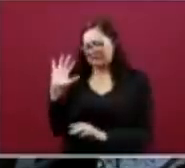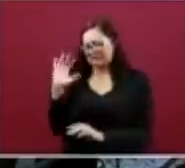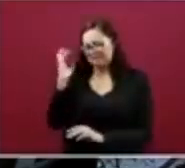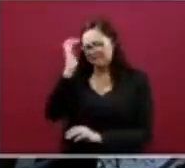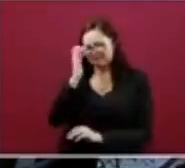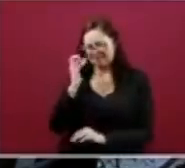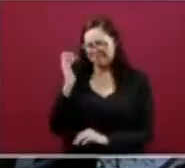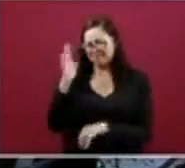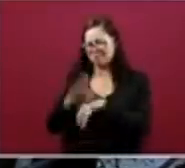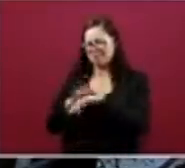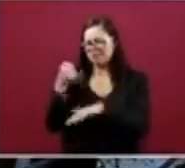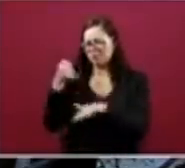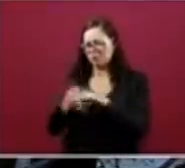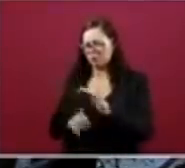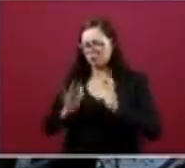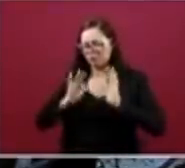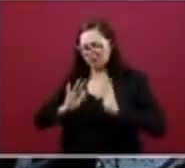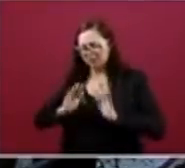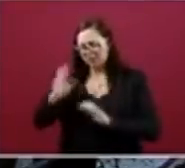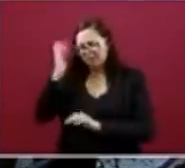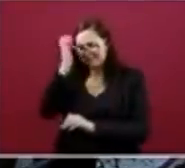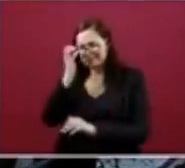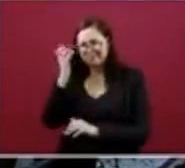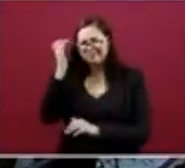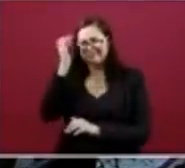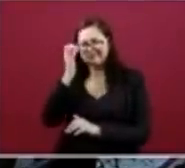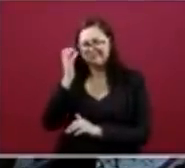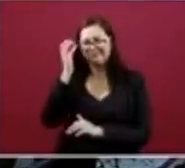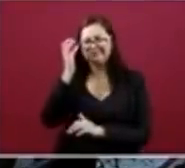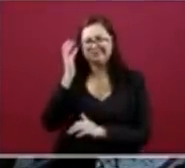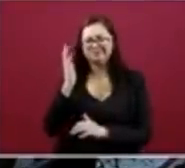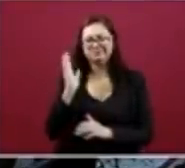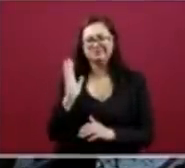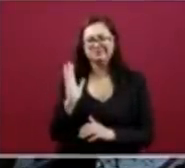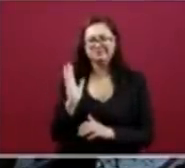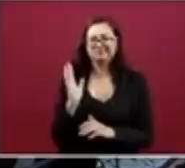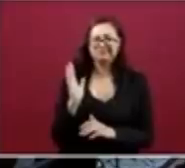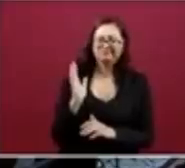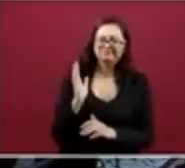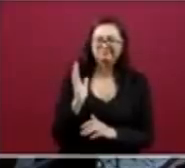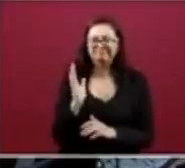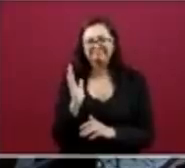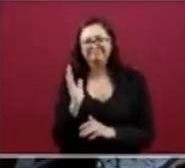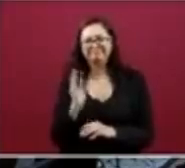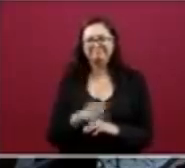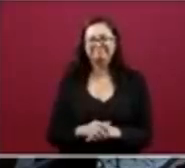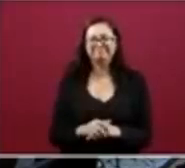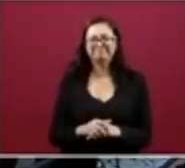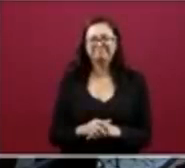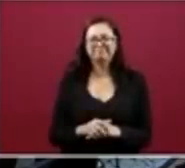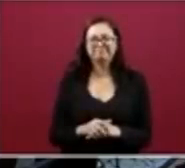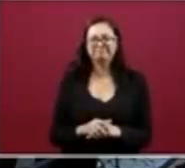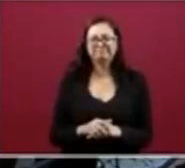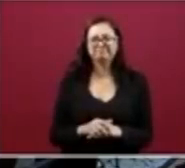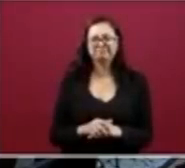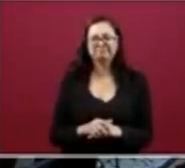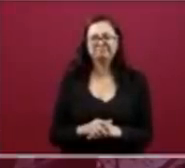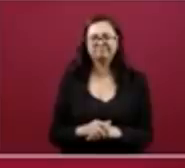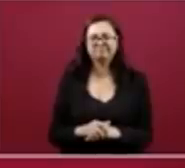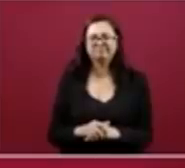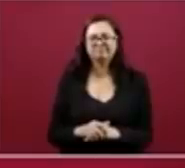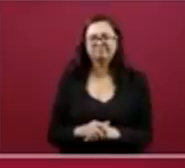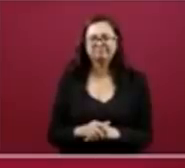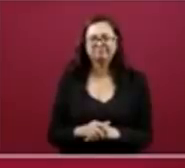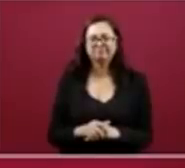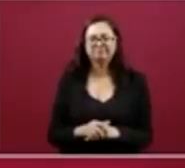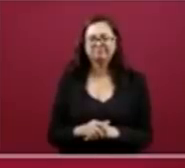más con calma. Para no, mejor vamos a darle una